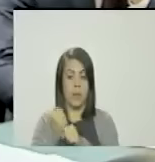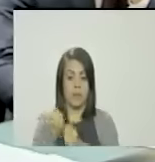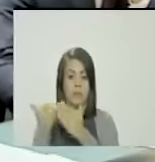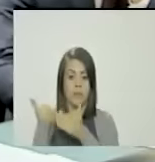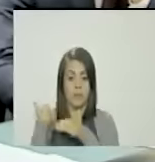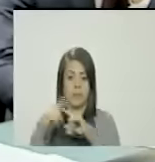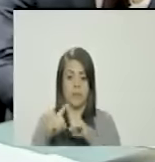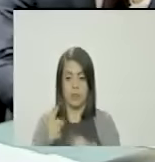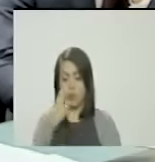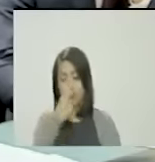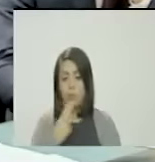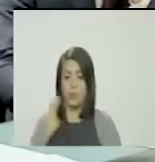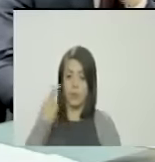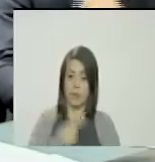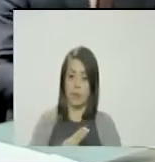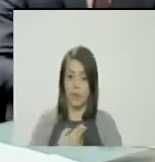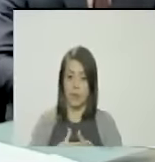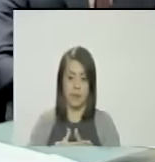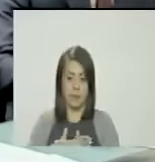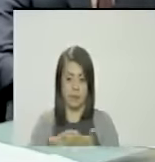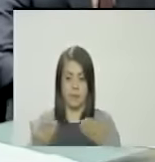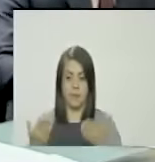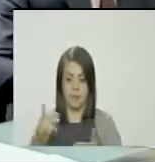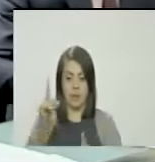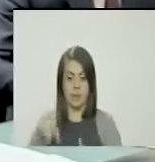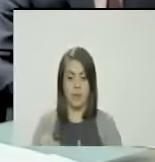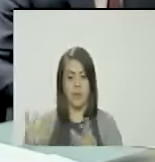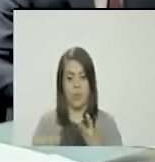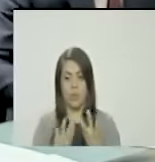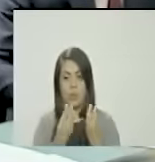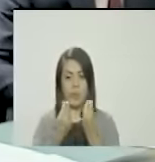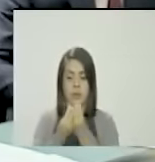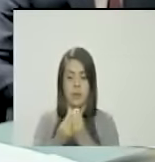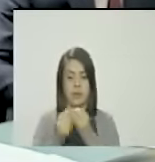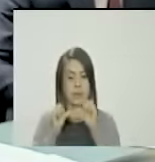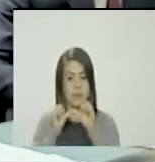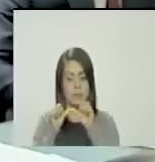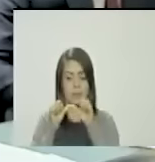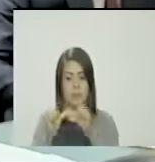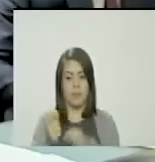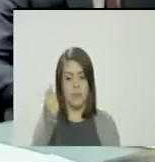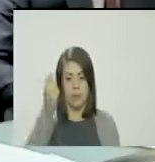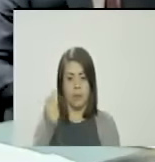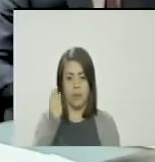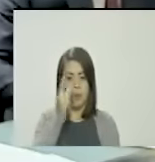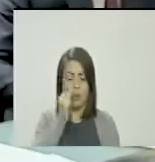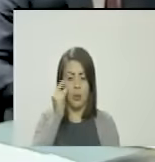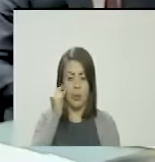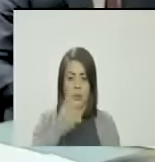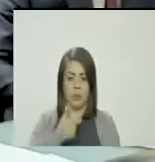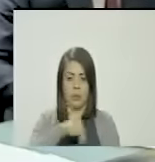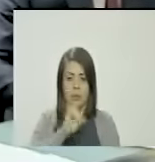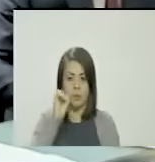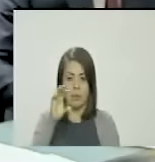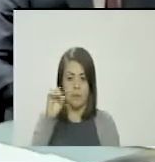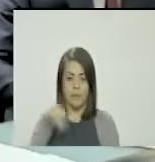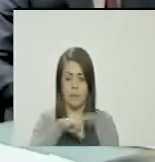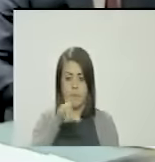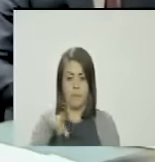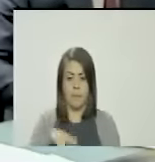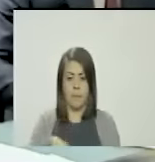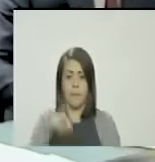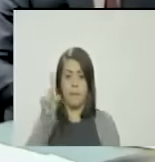pero además por su compromiso, por su entrega y por su acompañamiento permanente a los diputados y diputadas de nuestra Asamblea